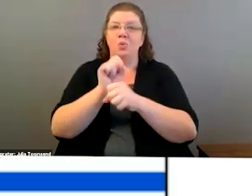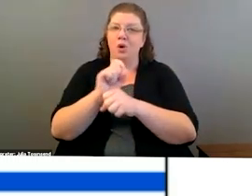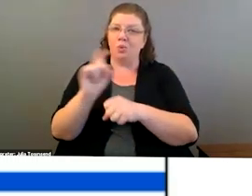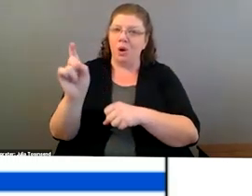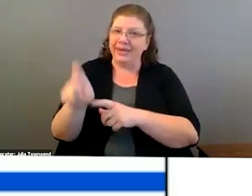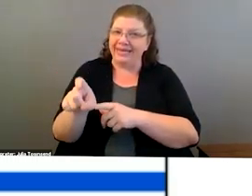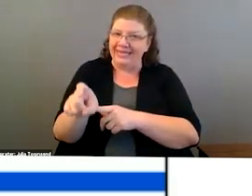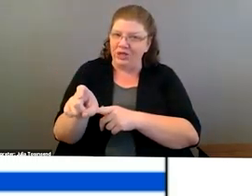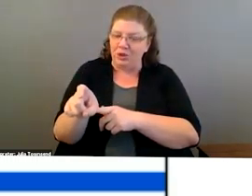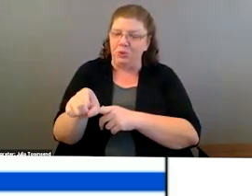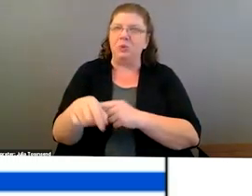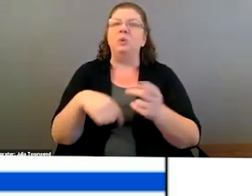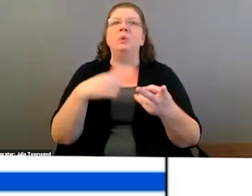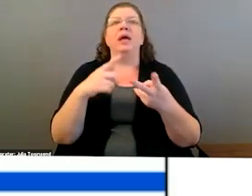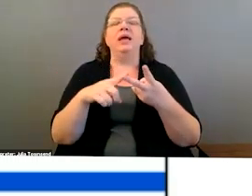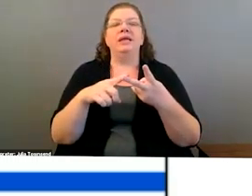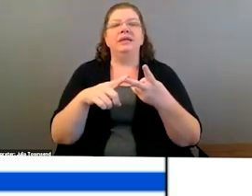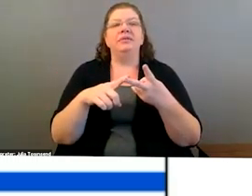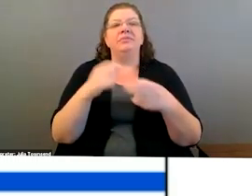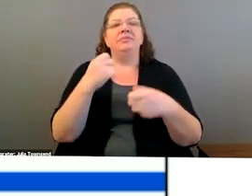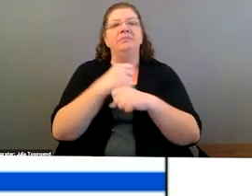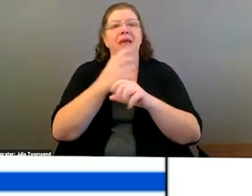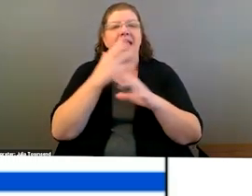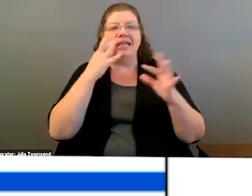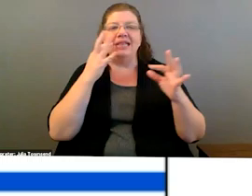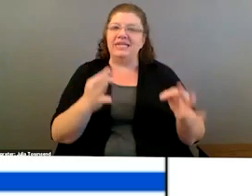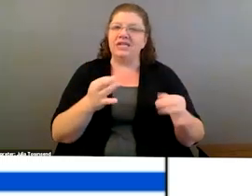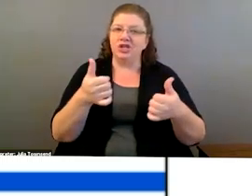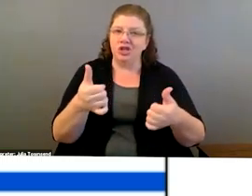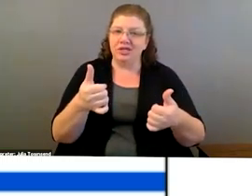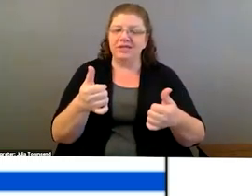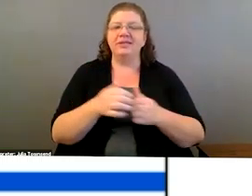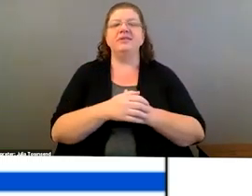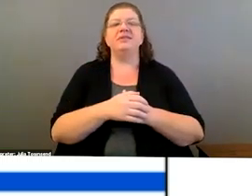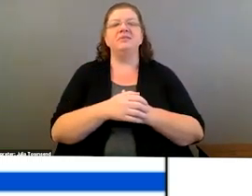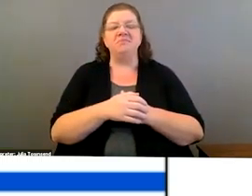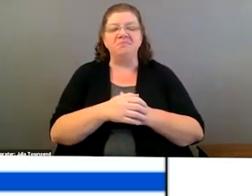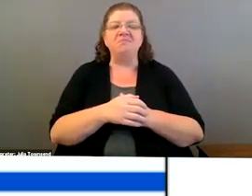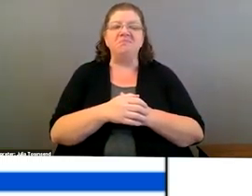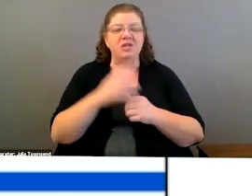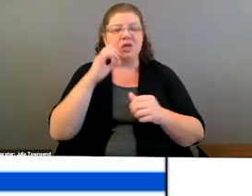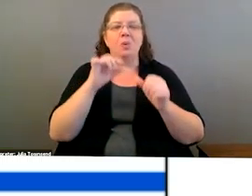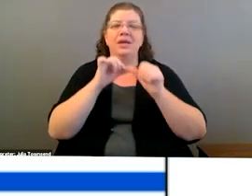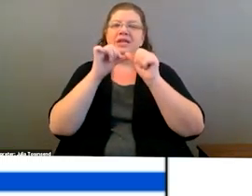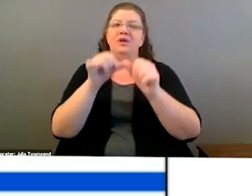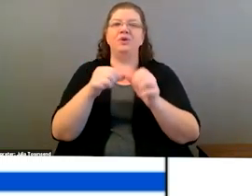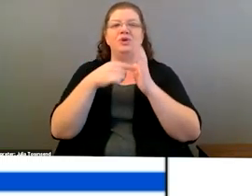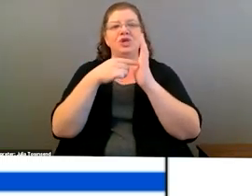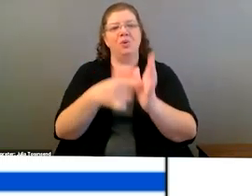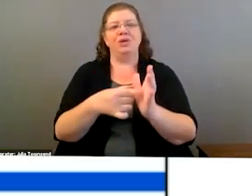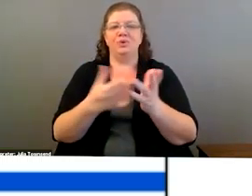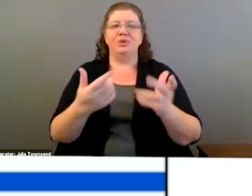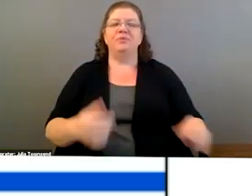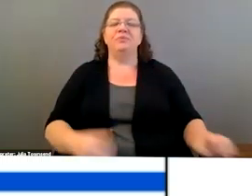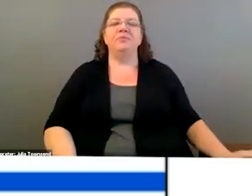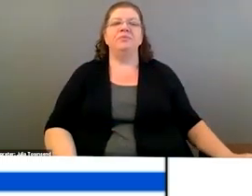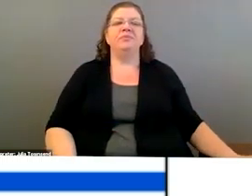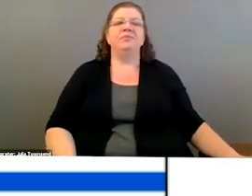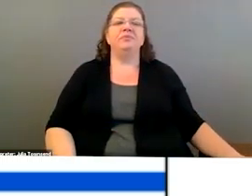y pues estamos aquí tomando las decisiones y bueno pues seguimos